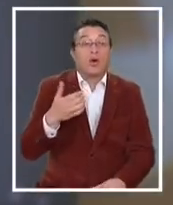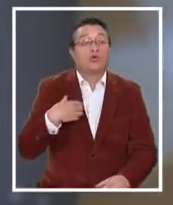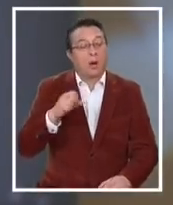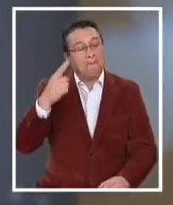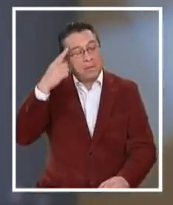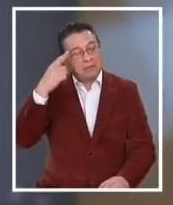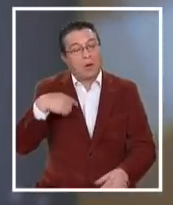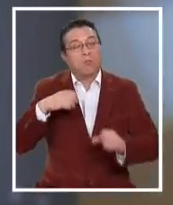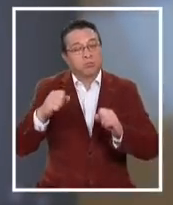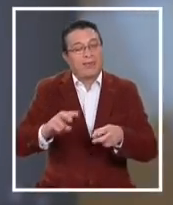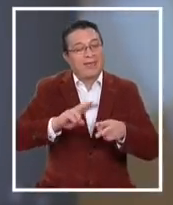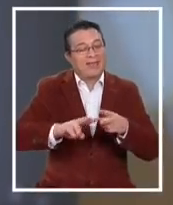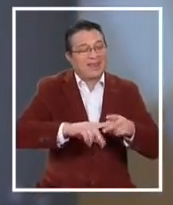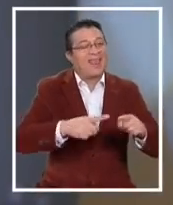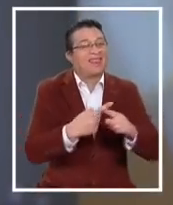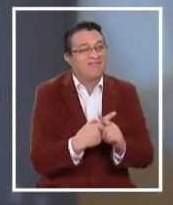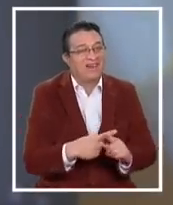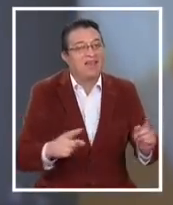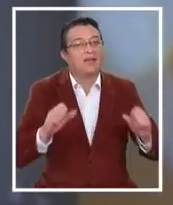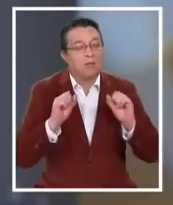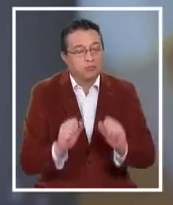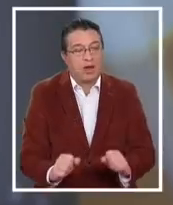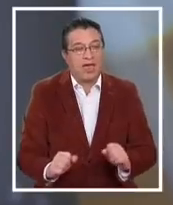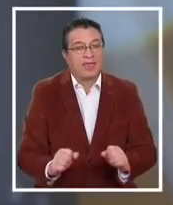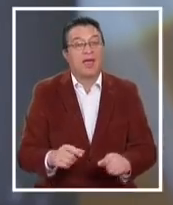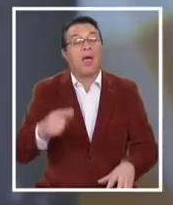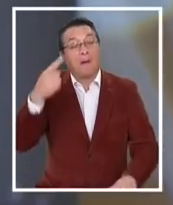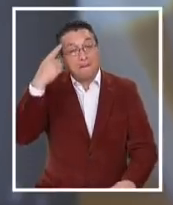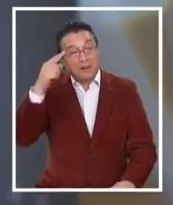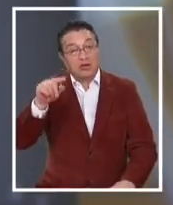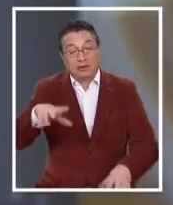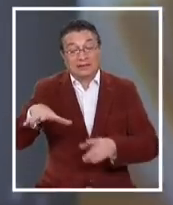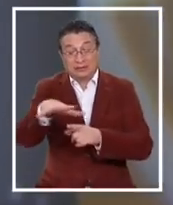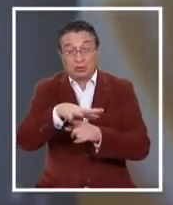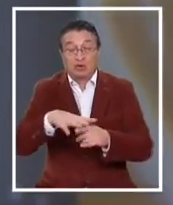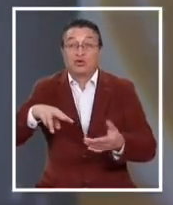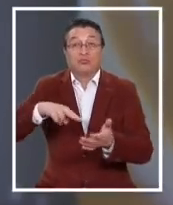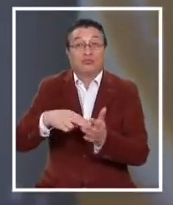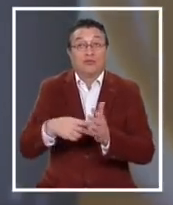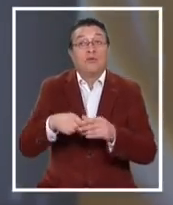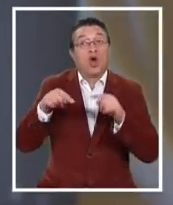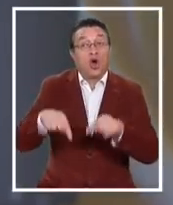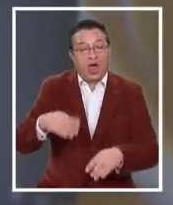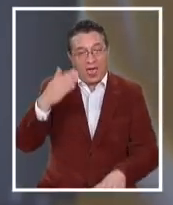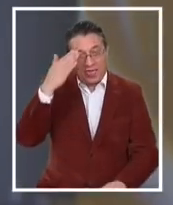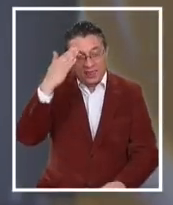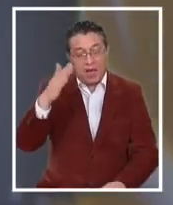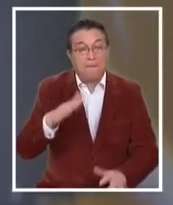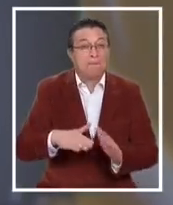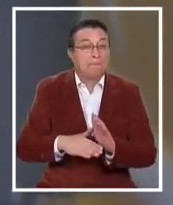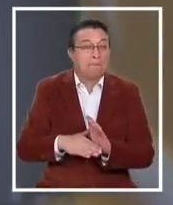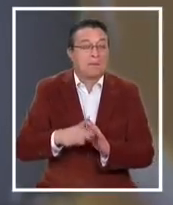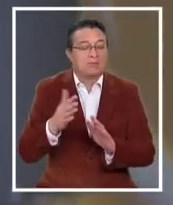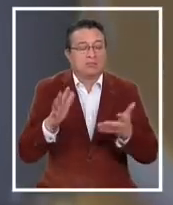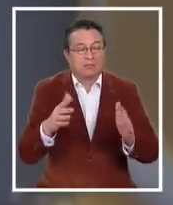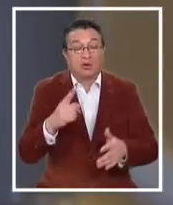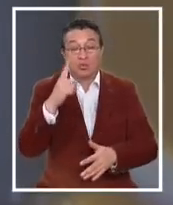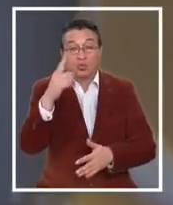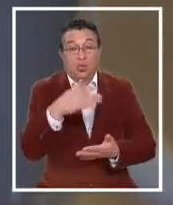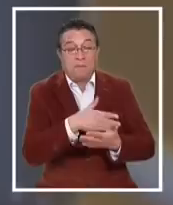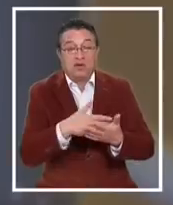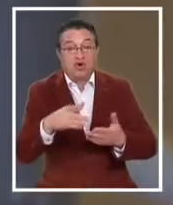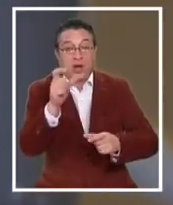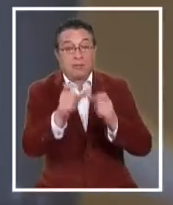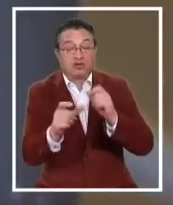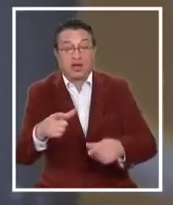haber hecho diferente. Pero creo que en el contexto de crisis que tenemos hoy día, en donde tenemos... más de o cerca de 1 millón de